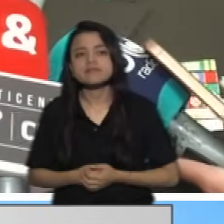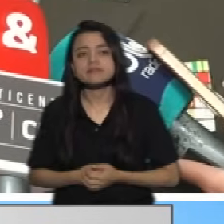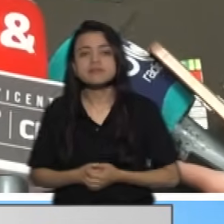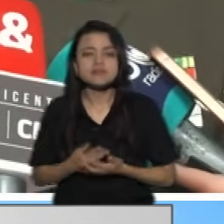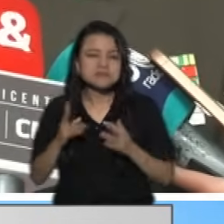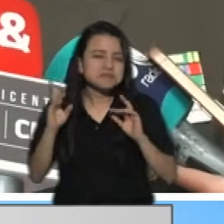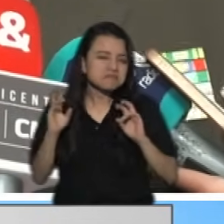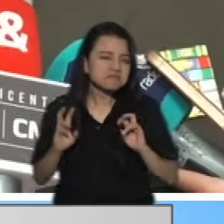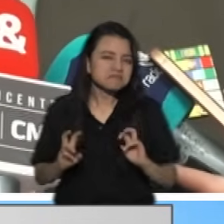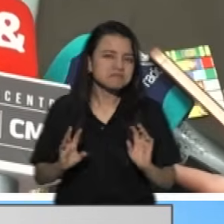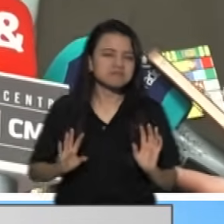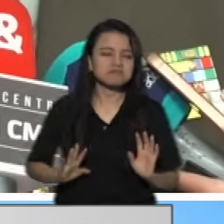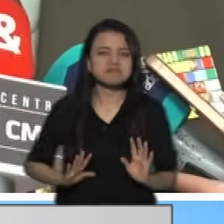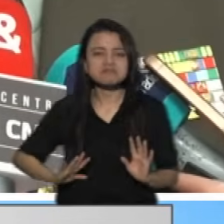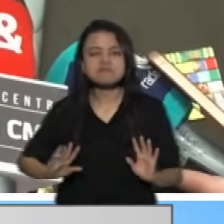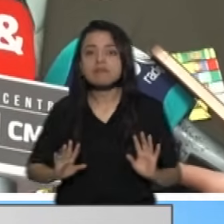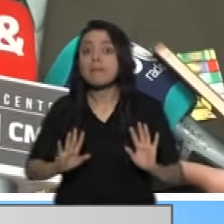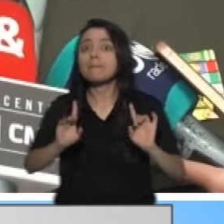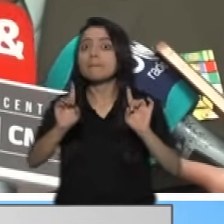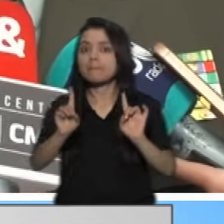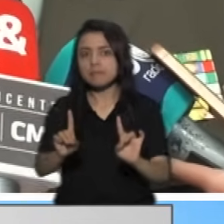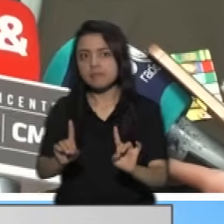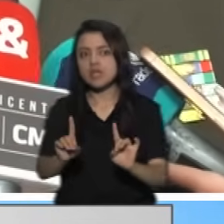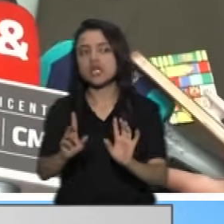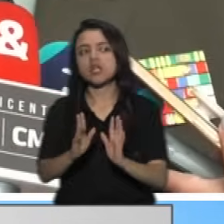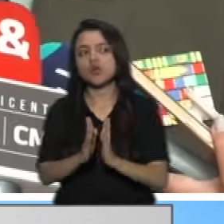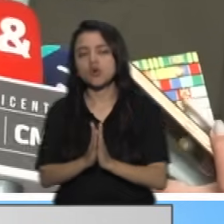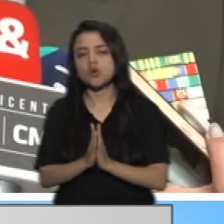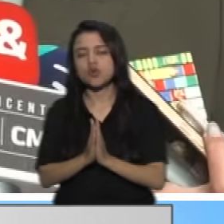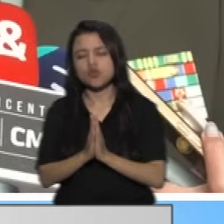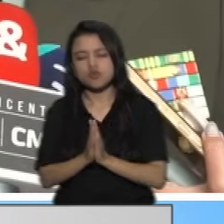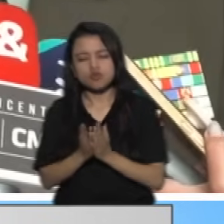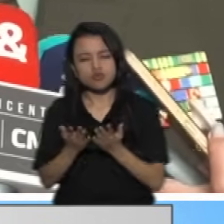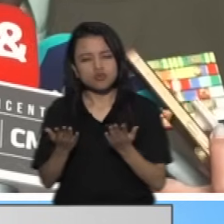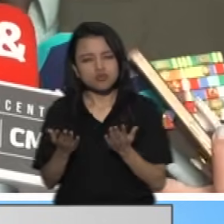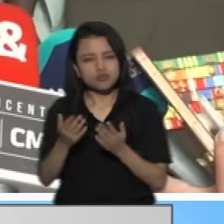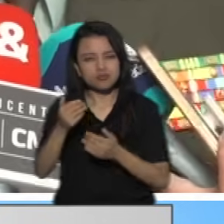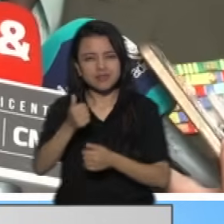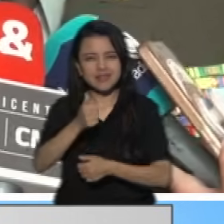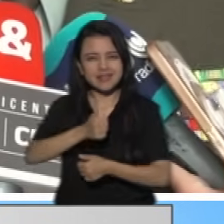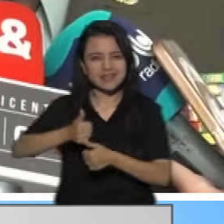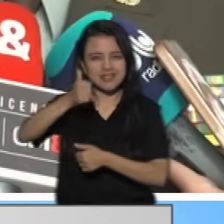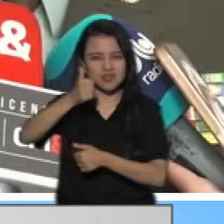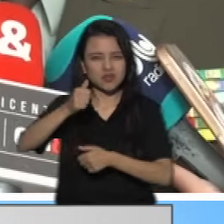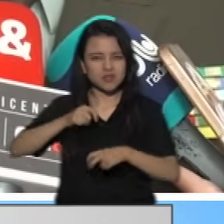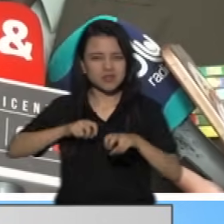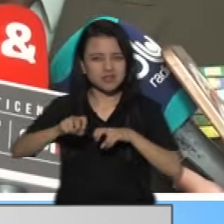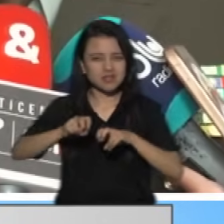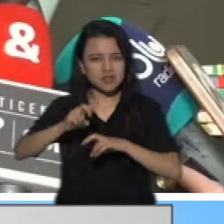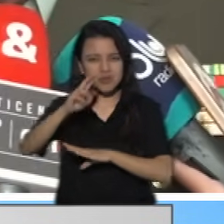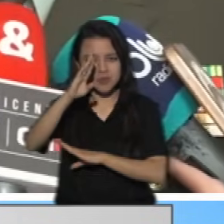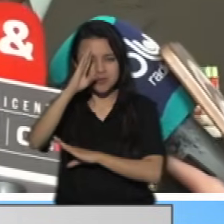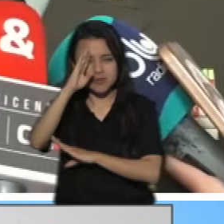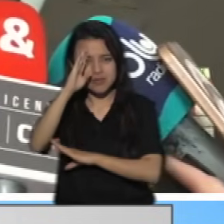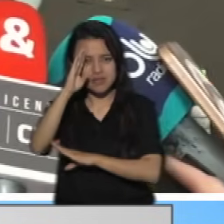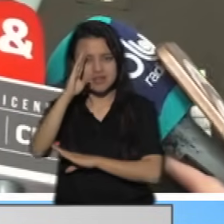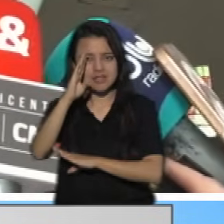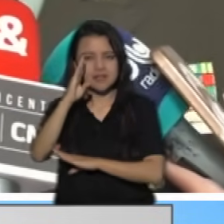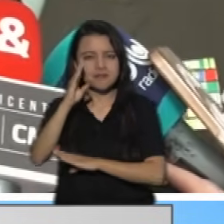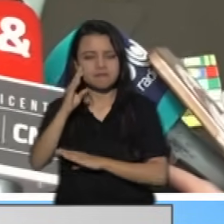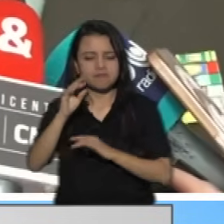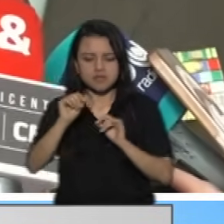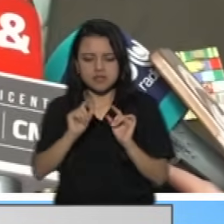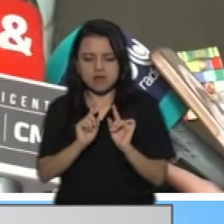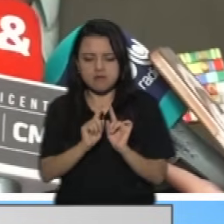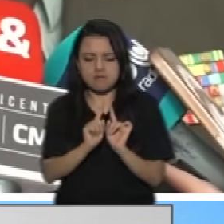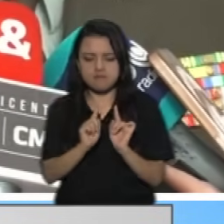Estamos en investigación. Lo que sí manifiesto es que el director de tránsito de la policía aseguró la zona